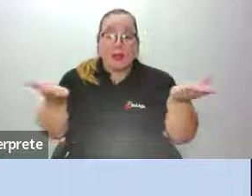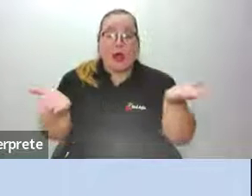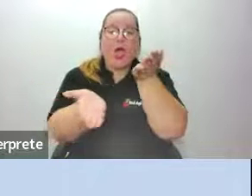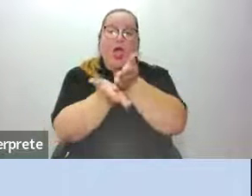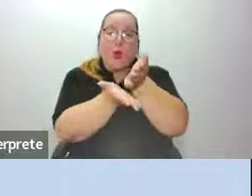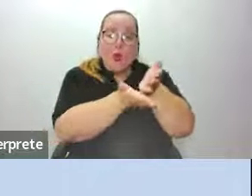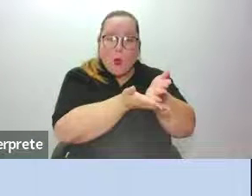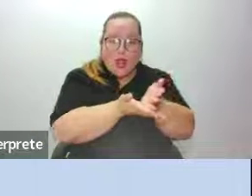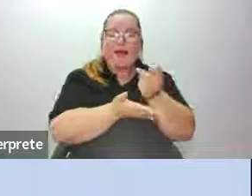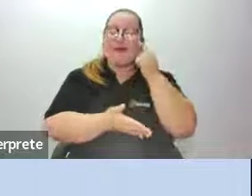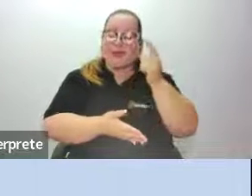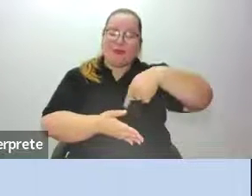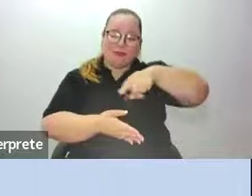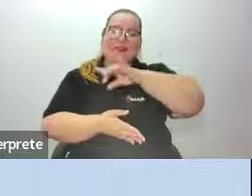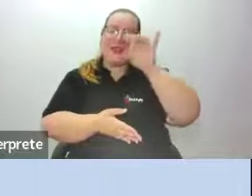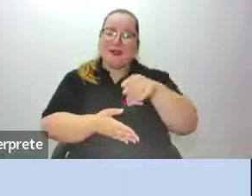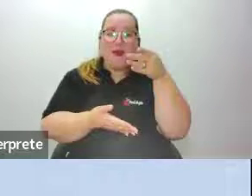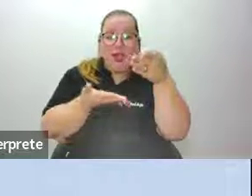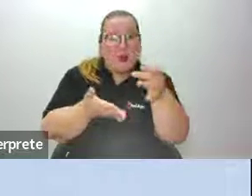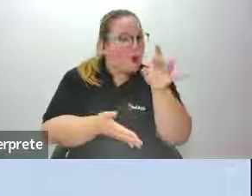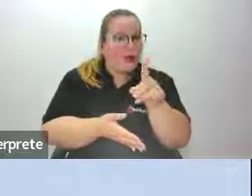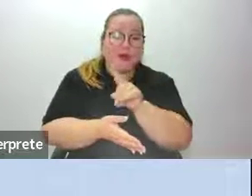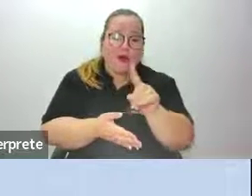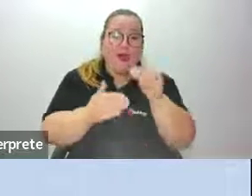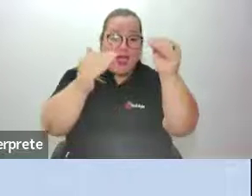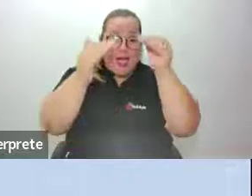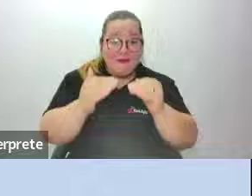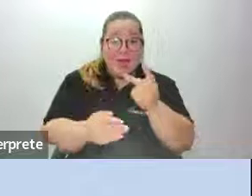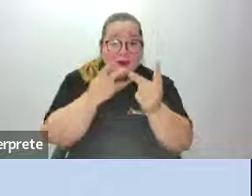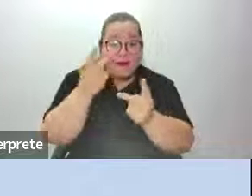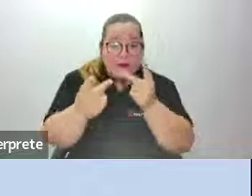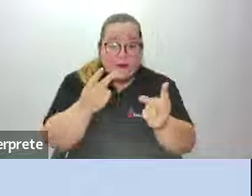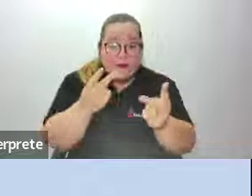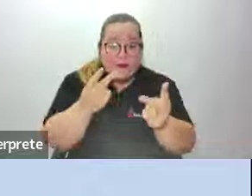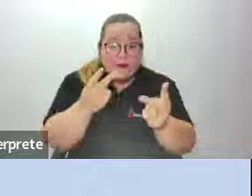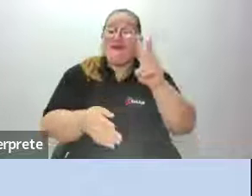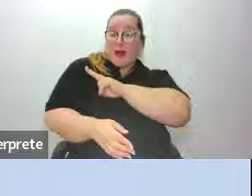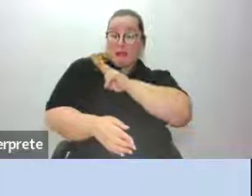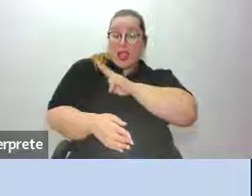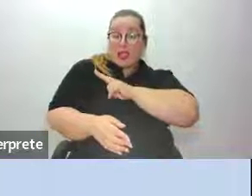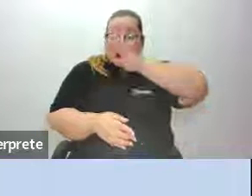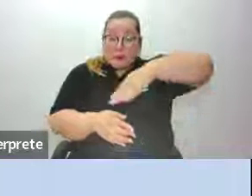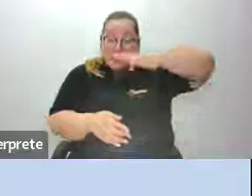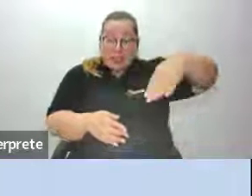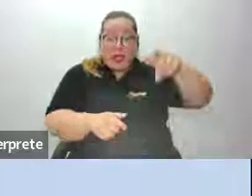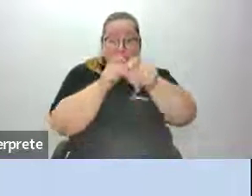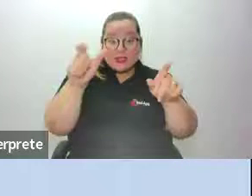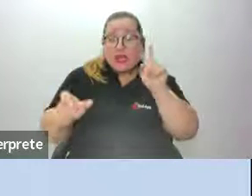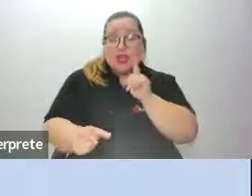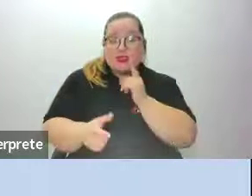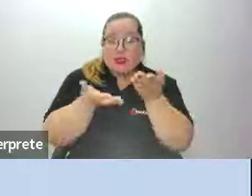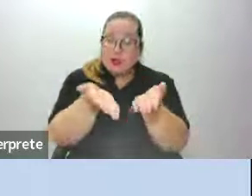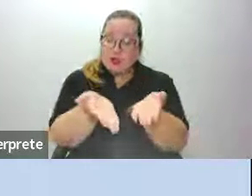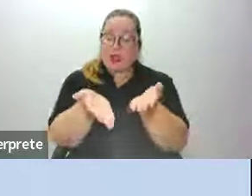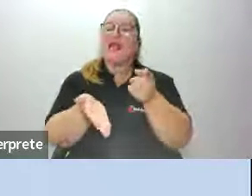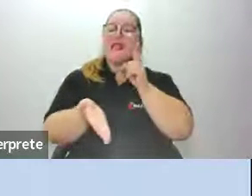pero sabemos que no es suficiente. Vemos abajo también un mural que hay en Valparaíso que lo pintaron personas sordas y que dan cuenta un